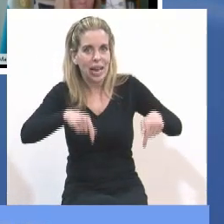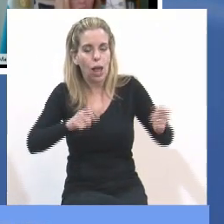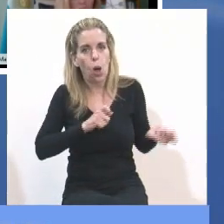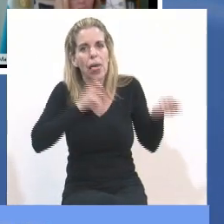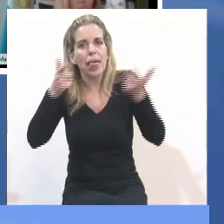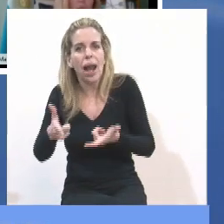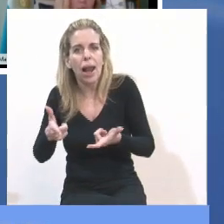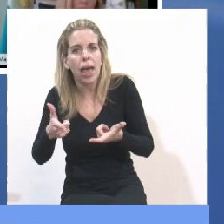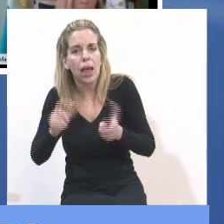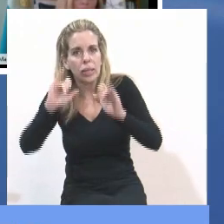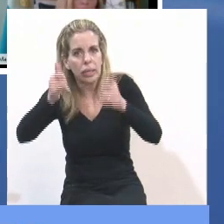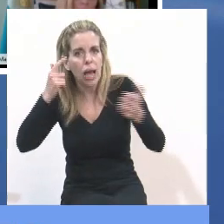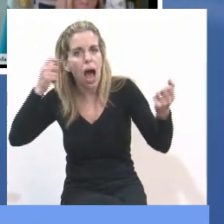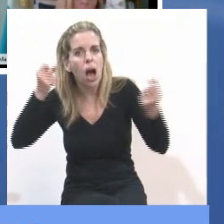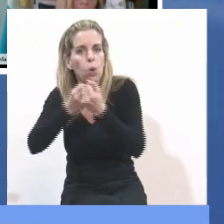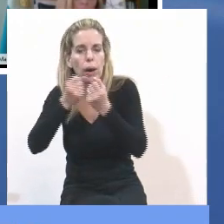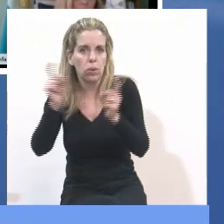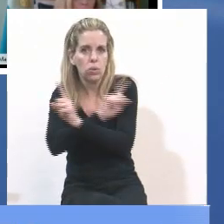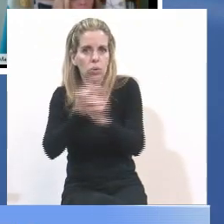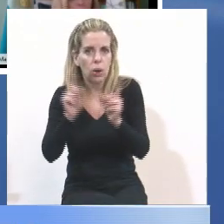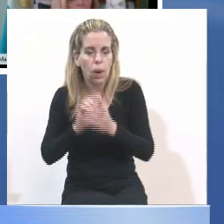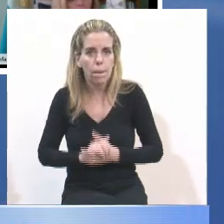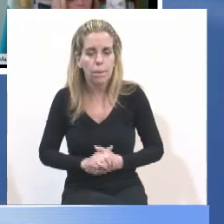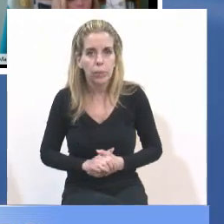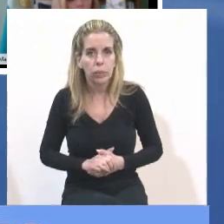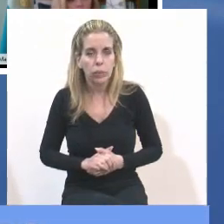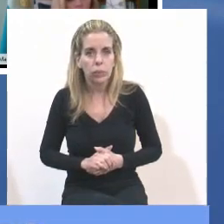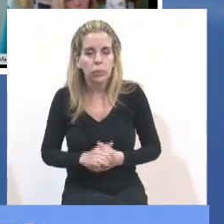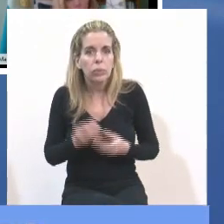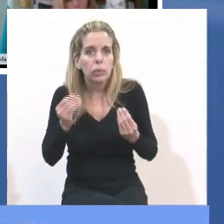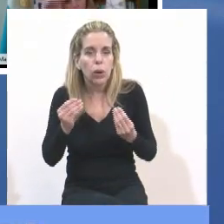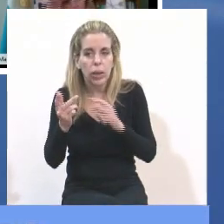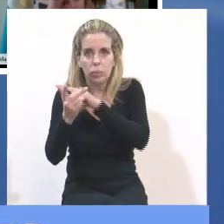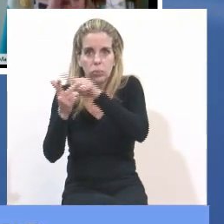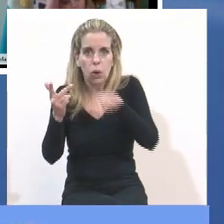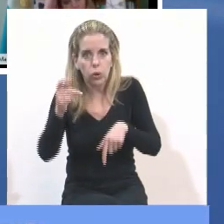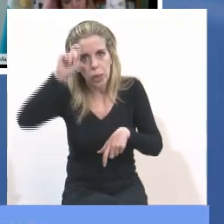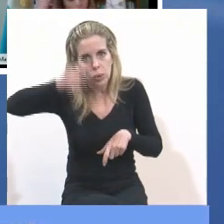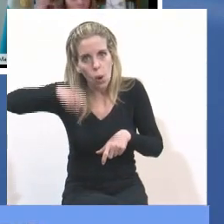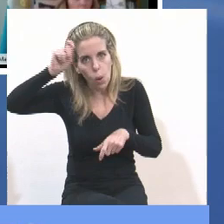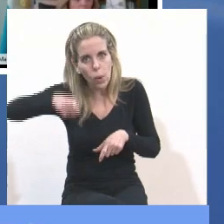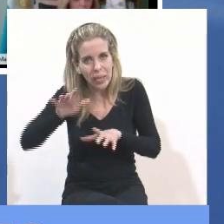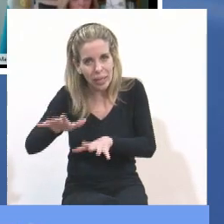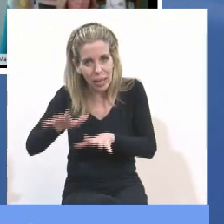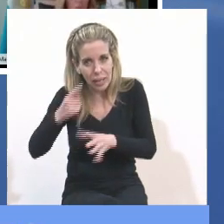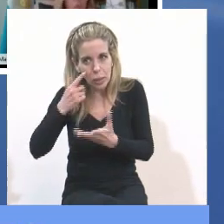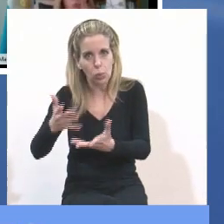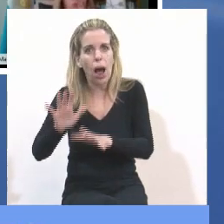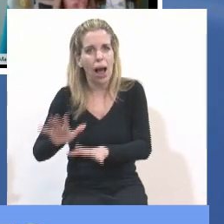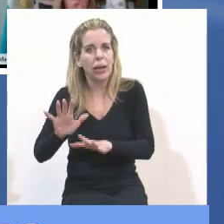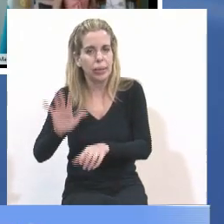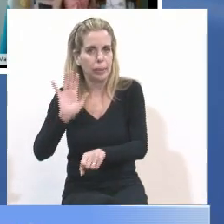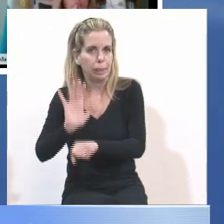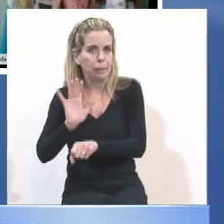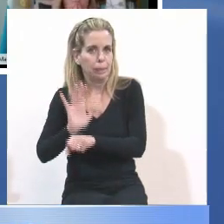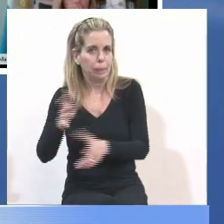un acuerdo porque evidentemente han establecido mediante sus actuaciones una